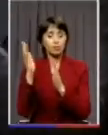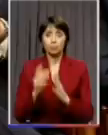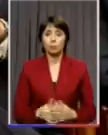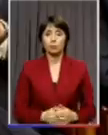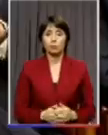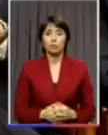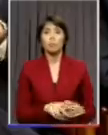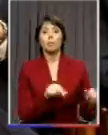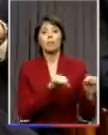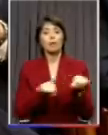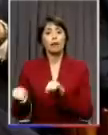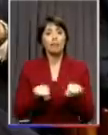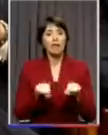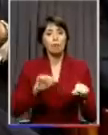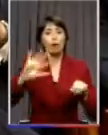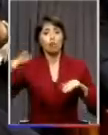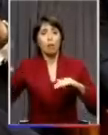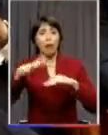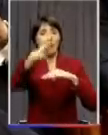El terremoto y el maremoto